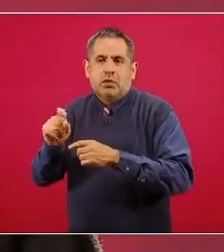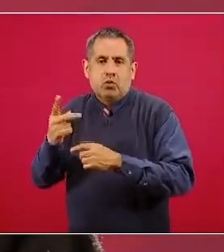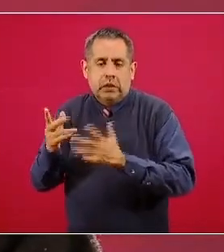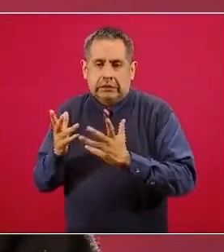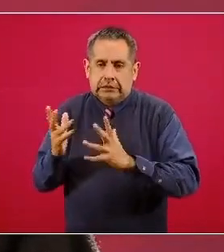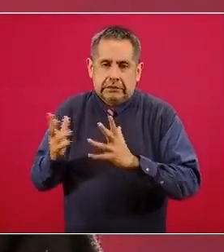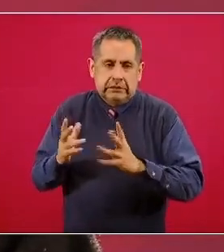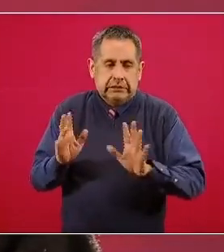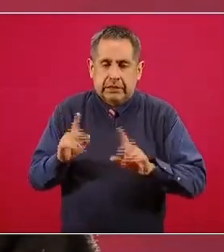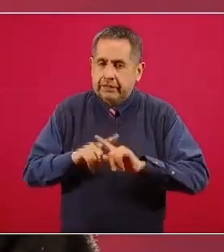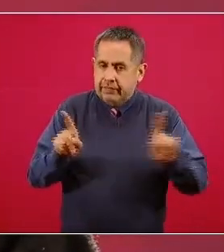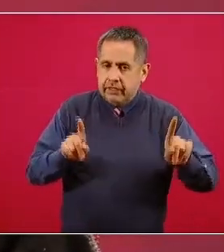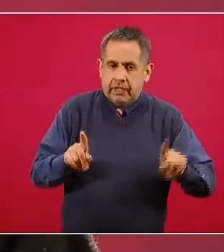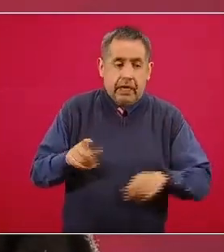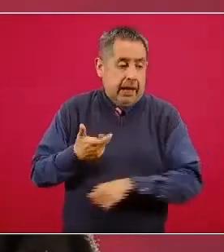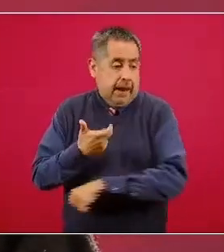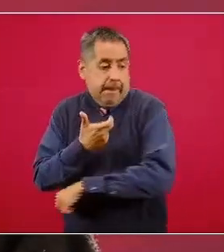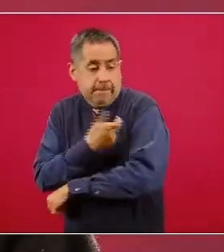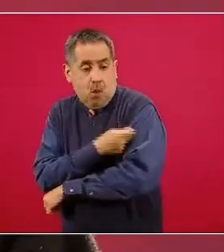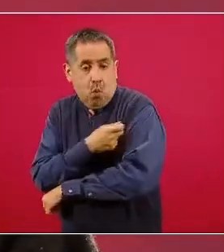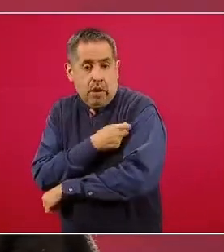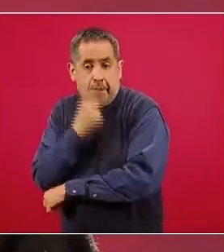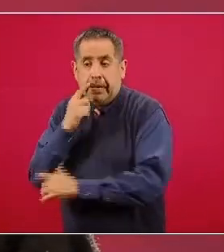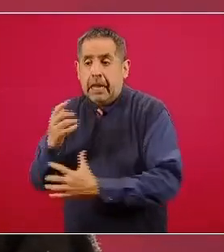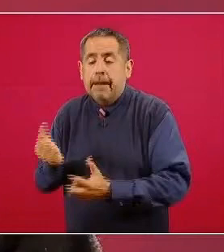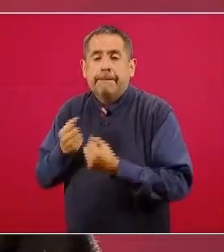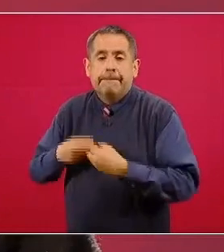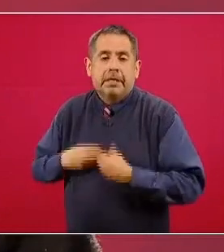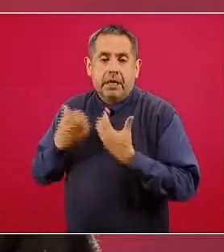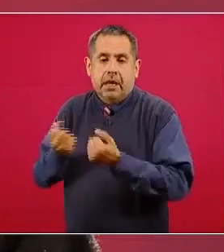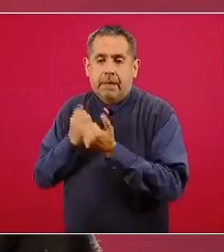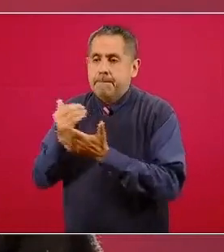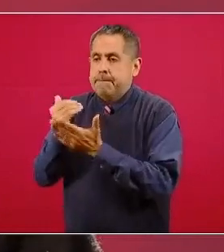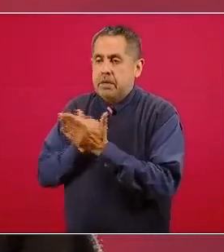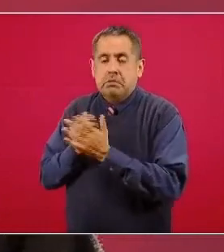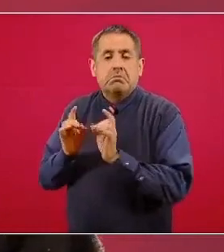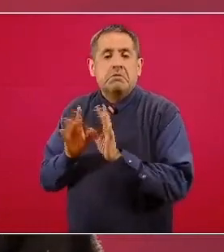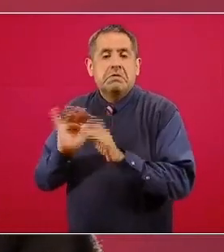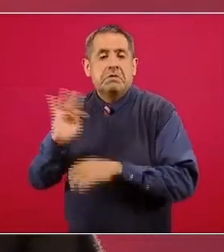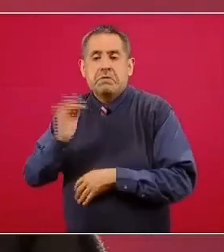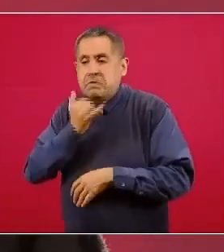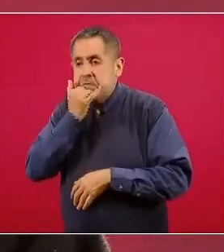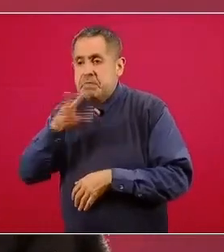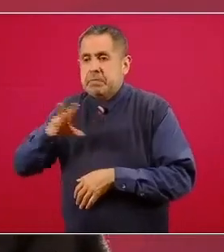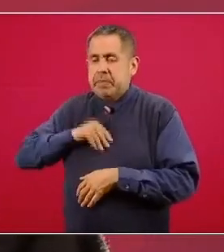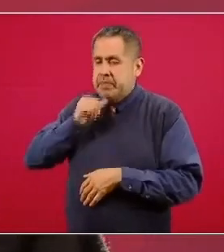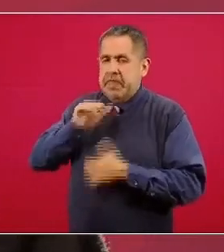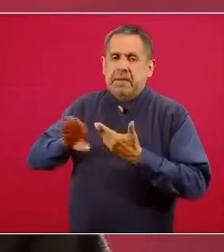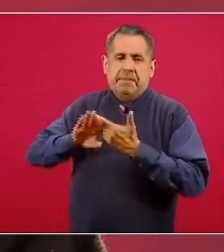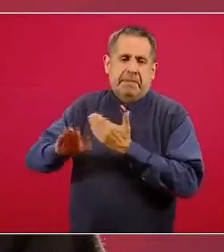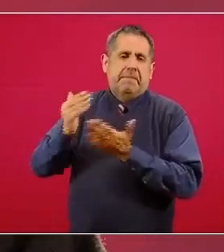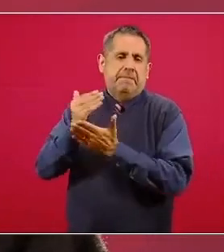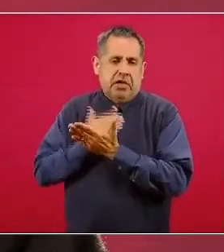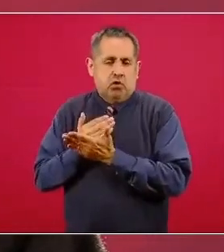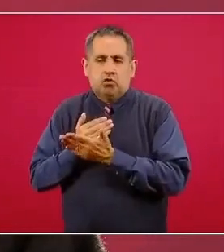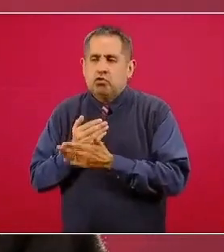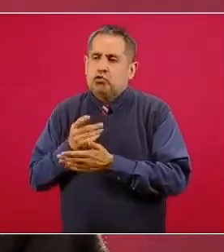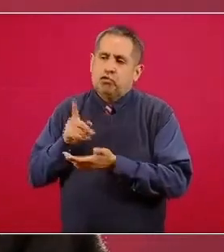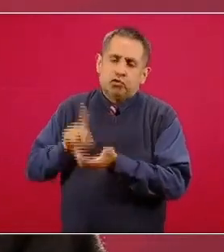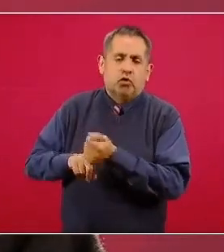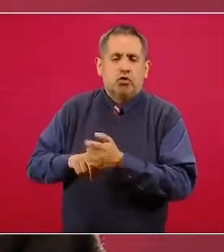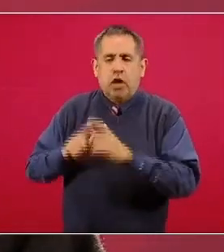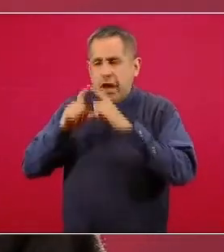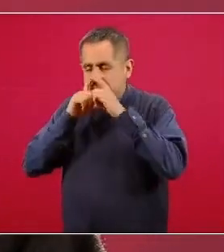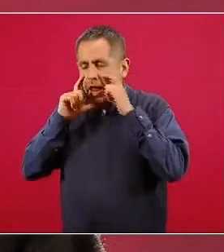2020-2021. La vacuna tiene como propósito salvar vidas, reducir la probabilidad, la posibilidad, el riesgo de